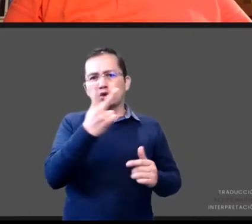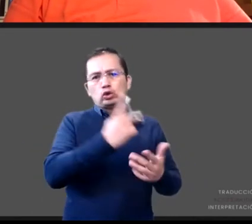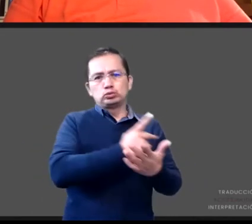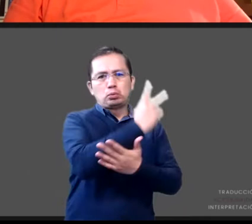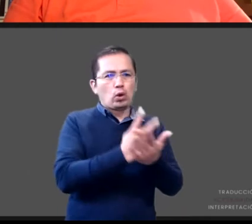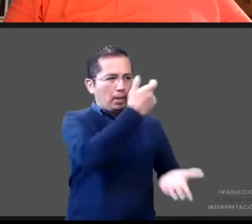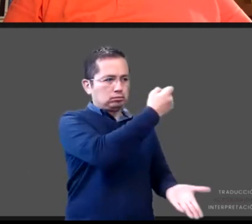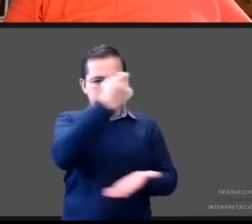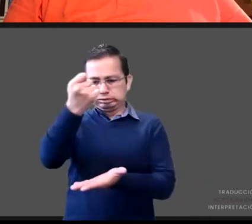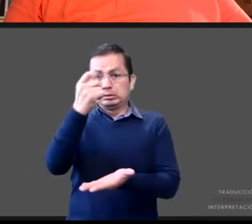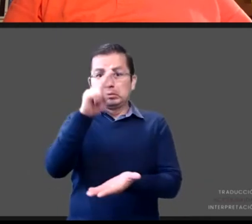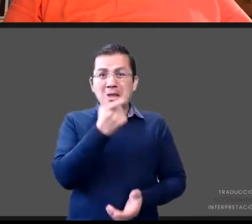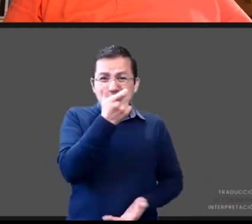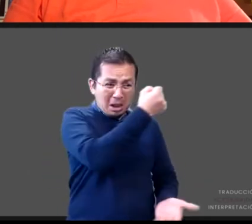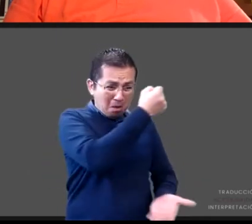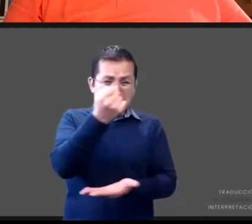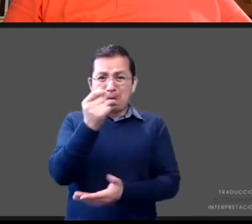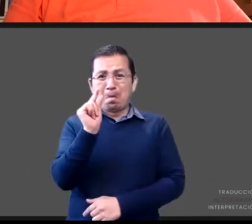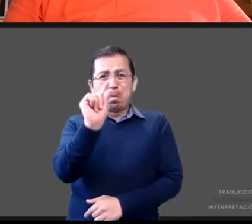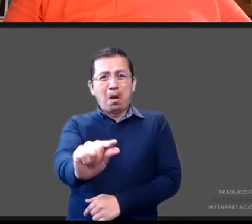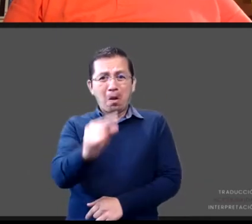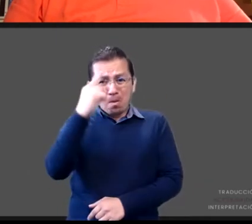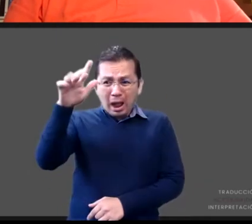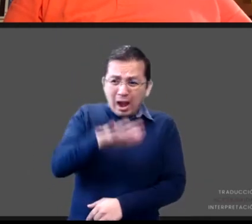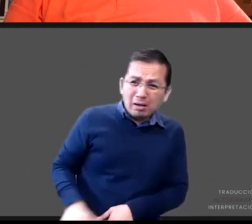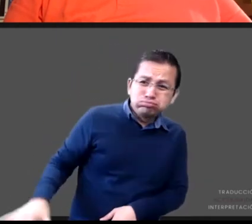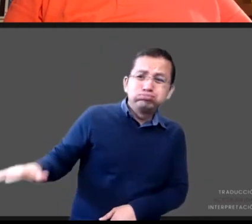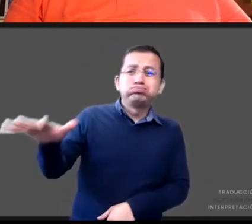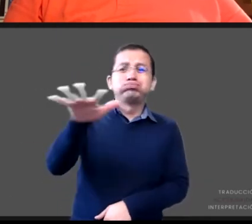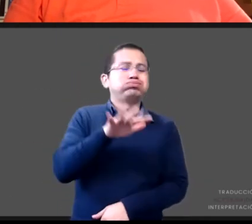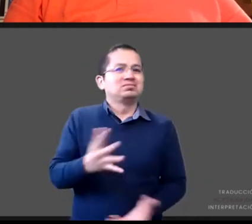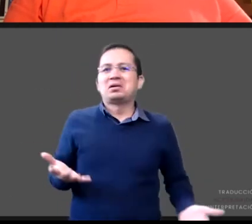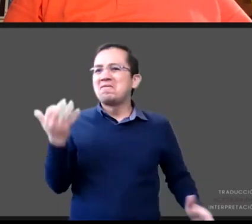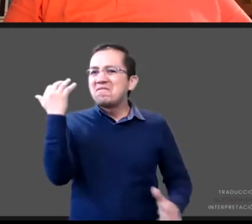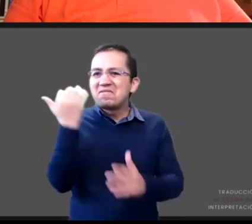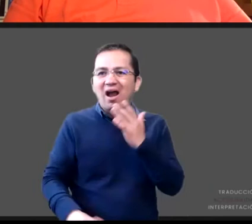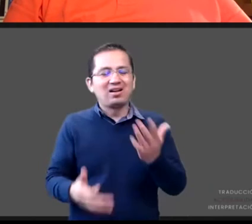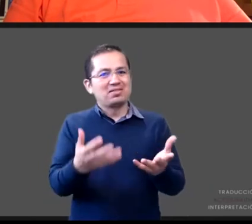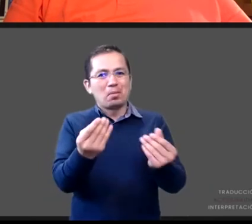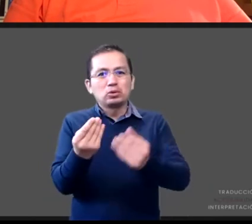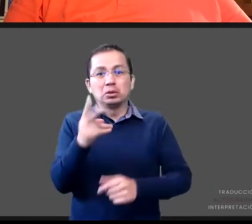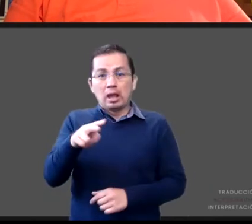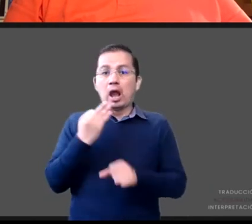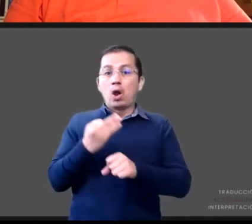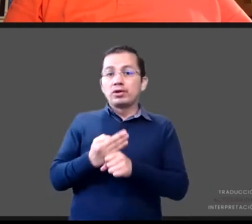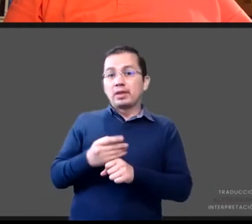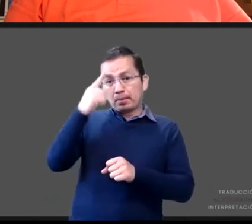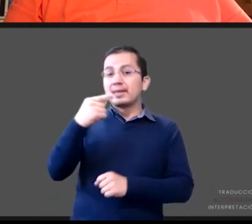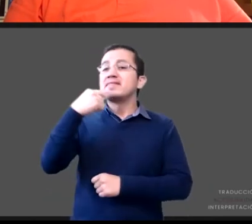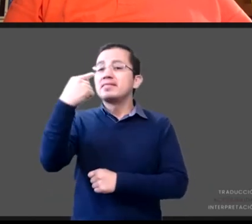insignificantes para la magnitud del reto que tienen. O sea, la cobertura que hoy tenemos de educación inicial es